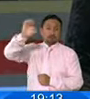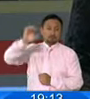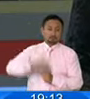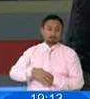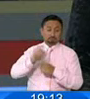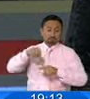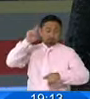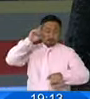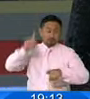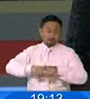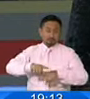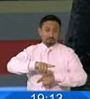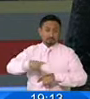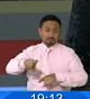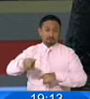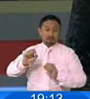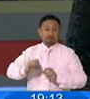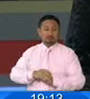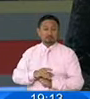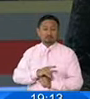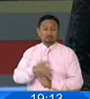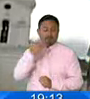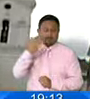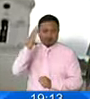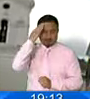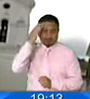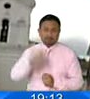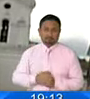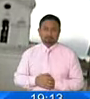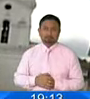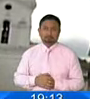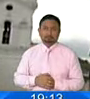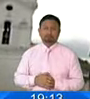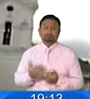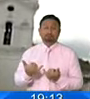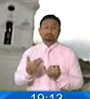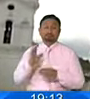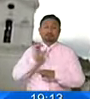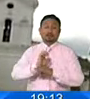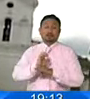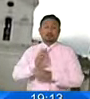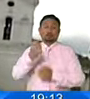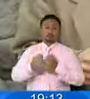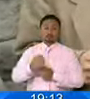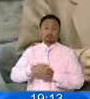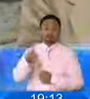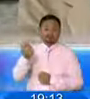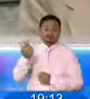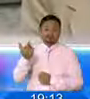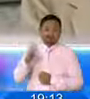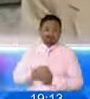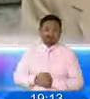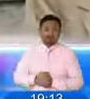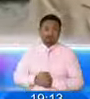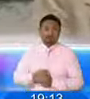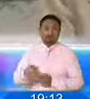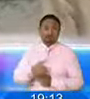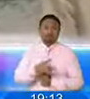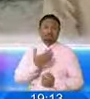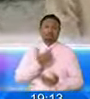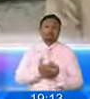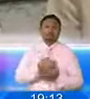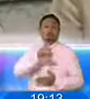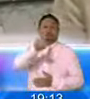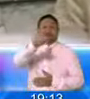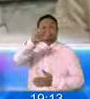Coinciden en que la medida era previsible. Que el país afronta serios problemas de liquidez, es como a decir del economista Pablo